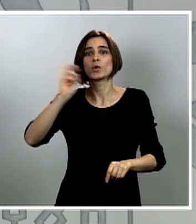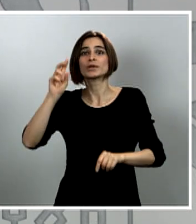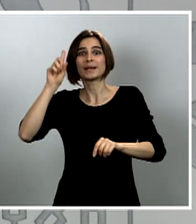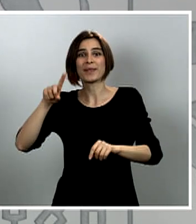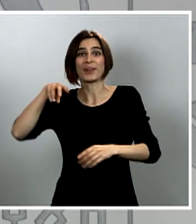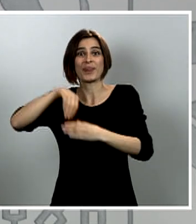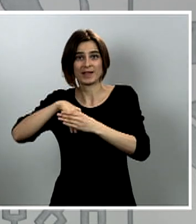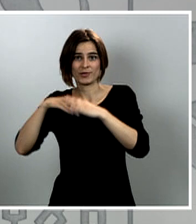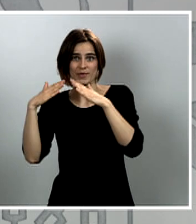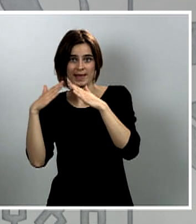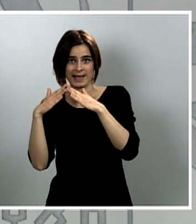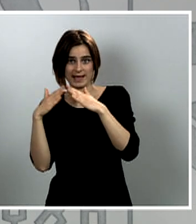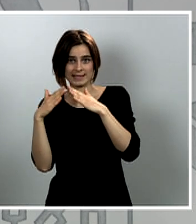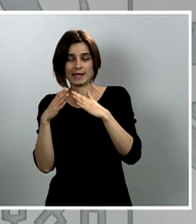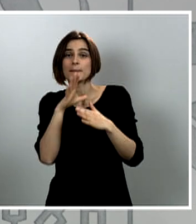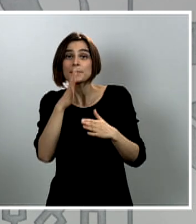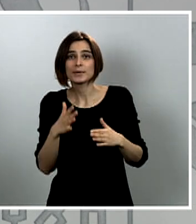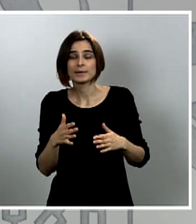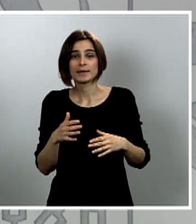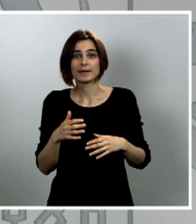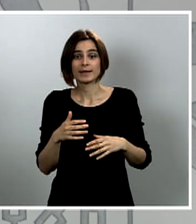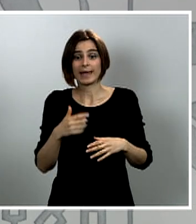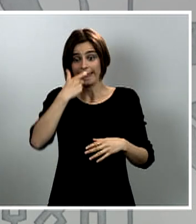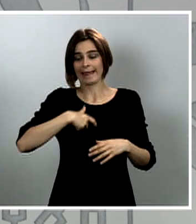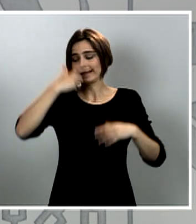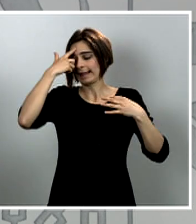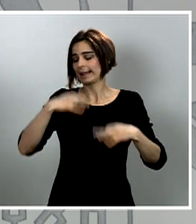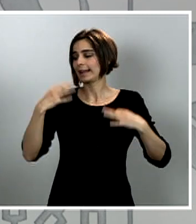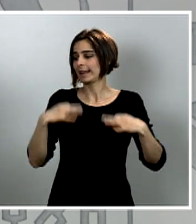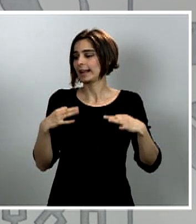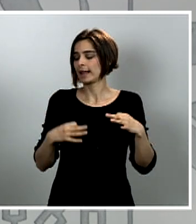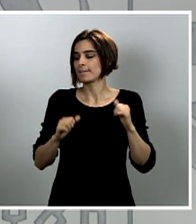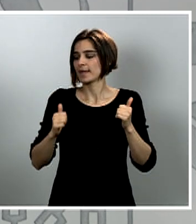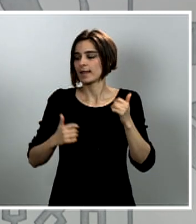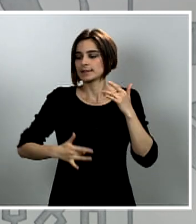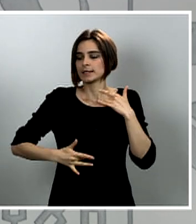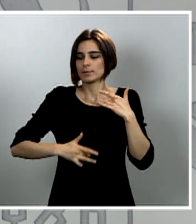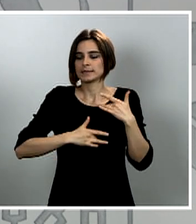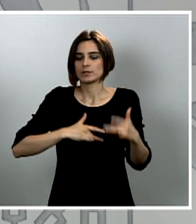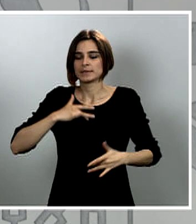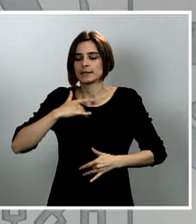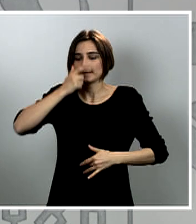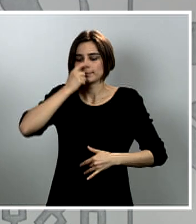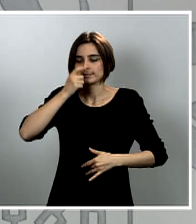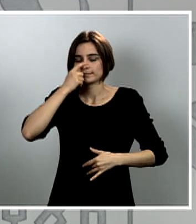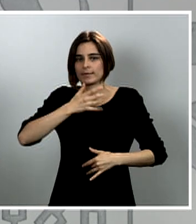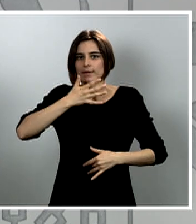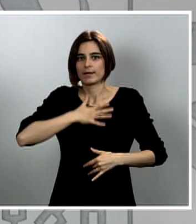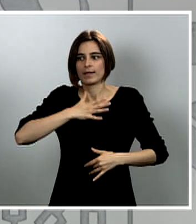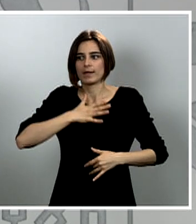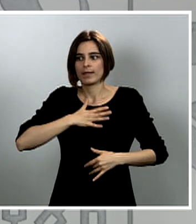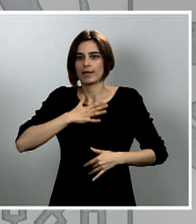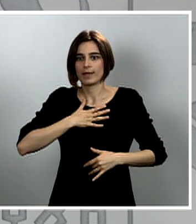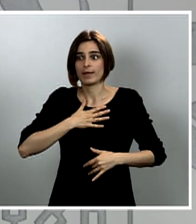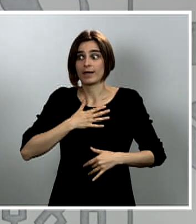síntomas progresivamente y que el único contacto que tenían era con su entorno familiar. Obviamente eso se puede producir. Y